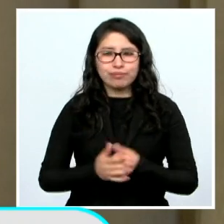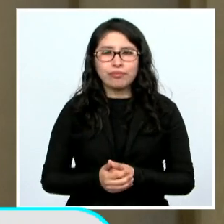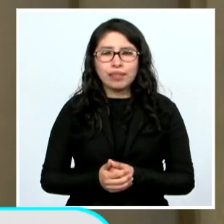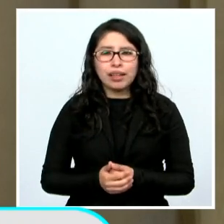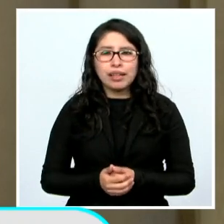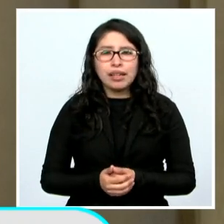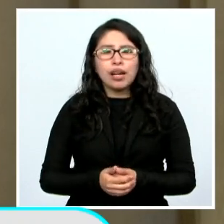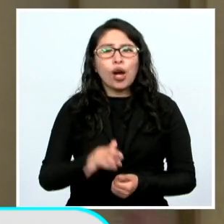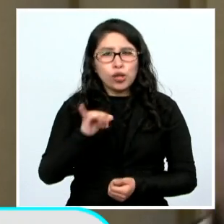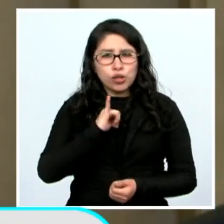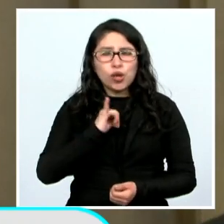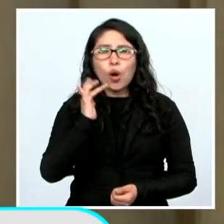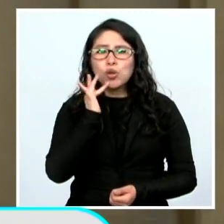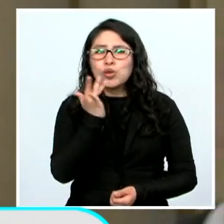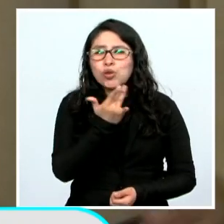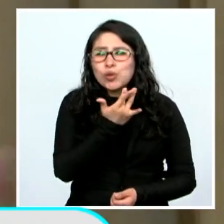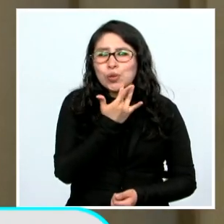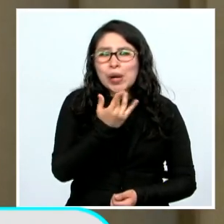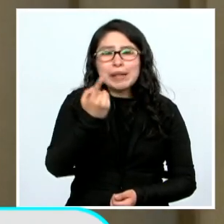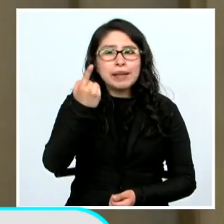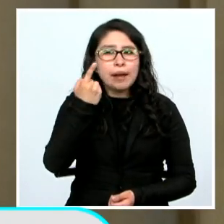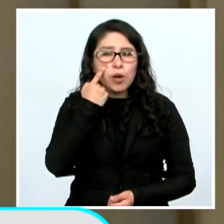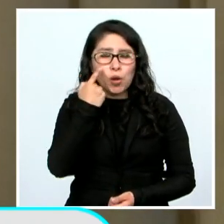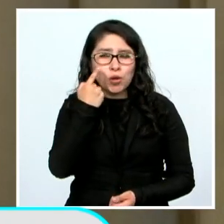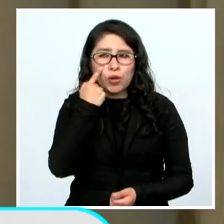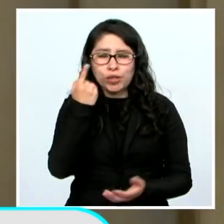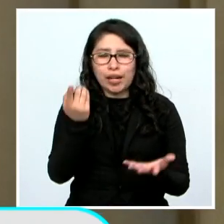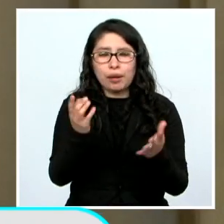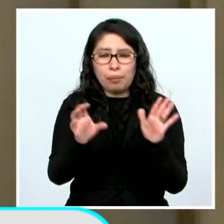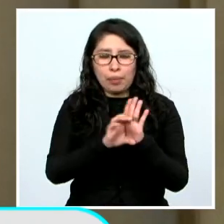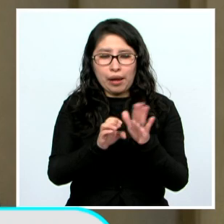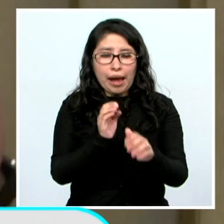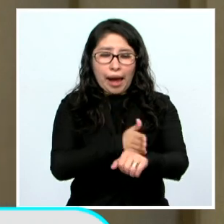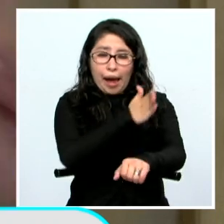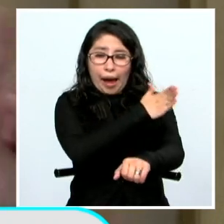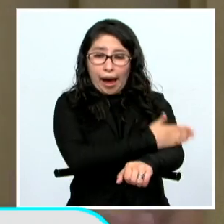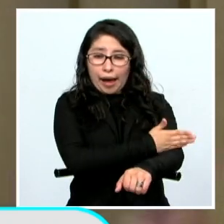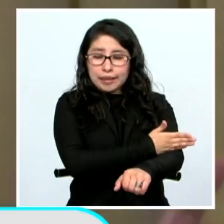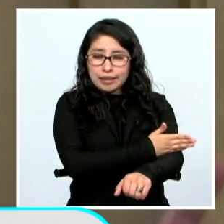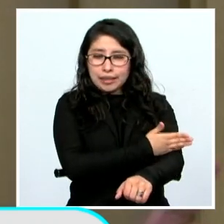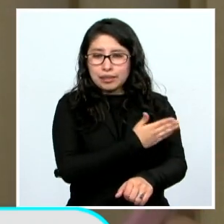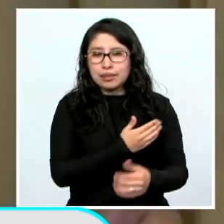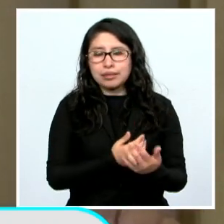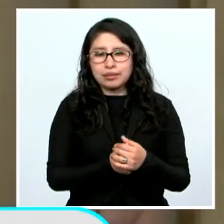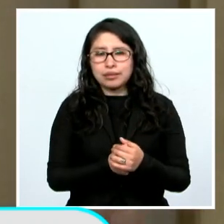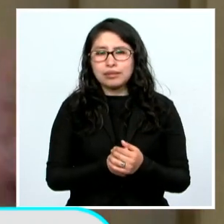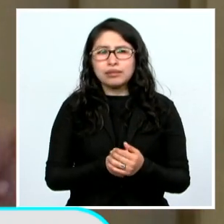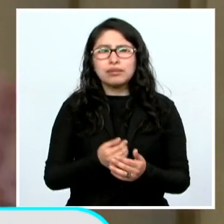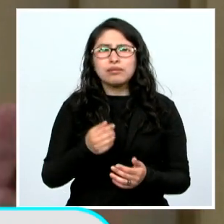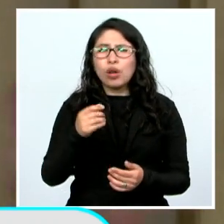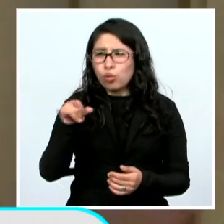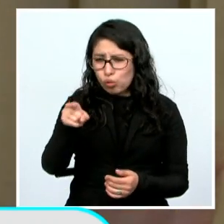conocer a la gente de antes y después de muchos cargos. Yo me acuerdo que su primera entrevista,